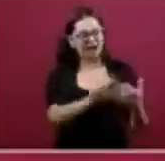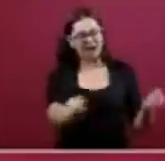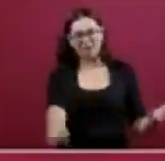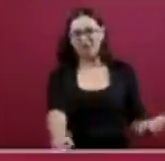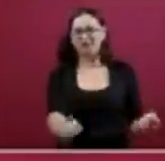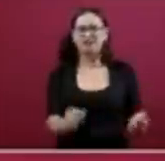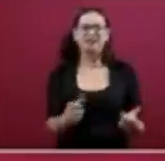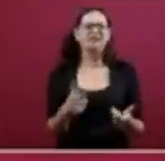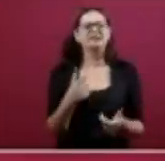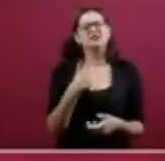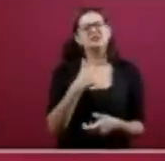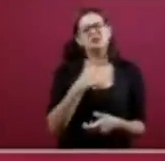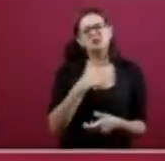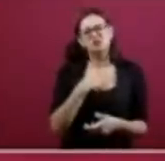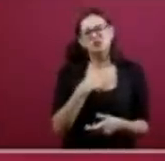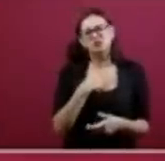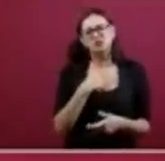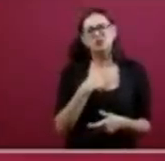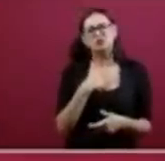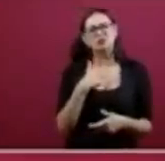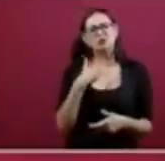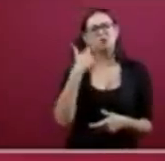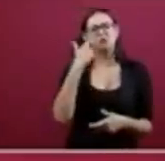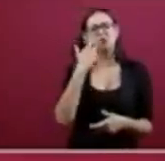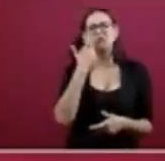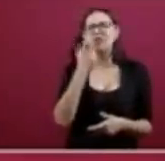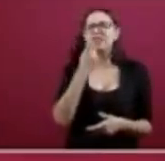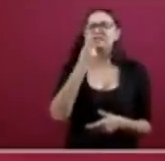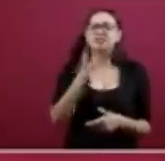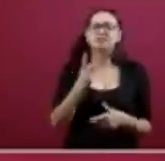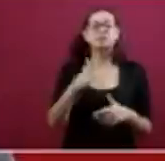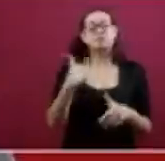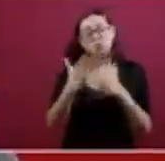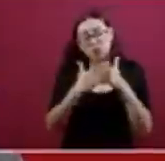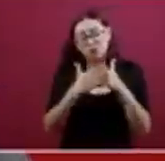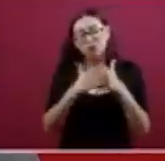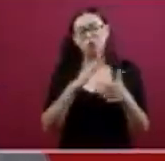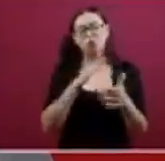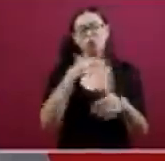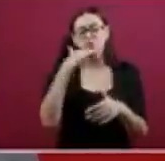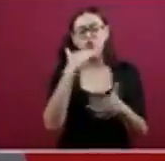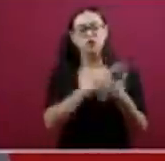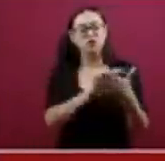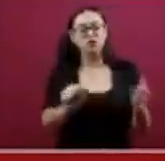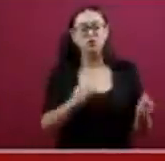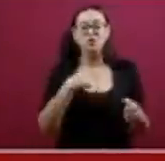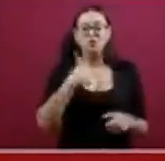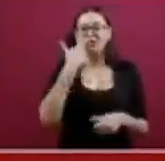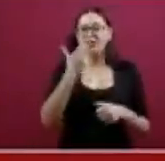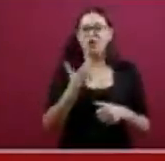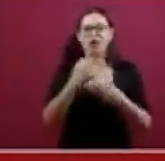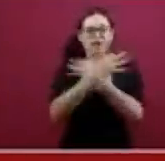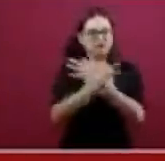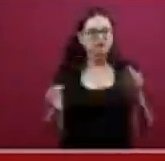seguir diciendo vamos a acabar con la corrupción. Ya lo que quiero decir es se acabó la